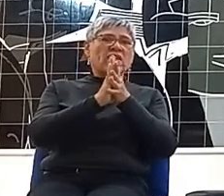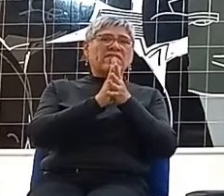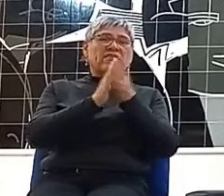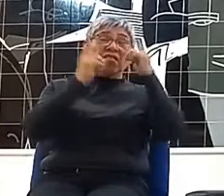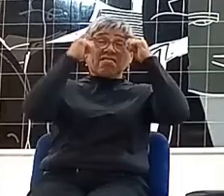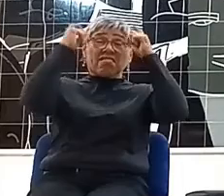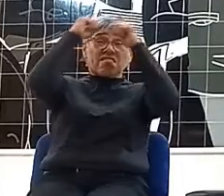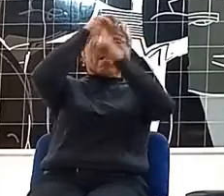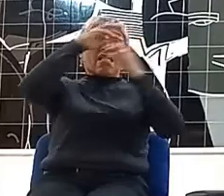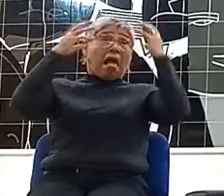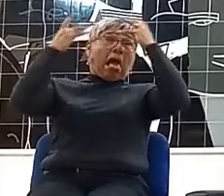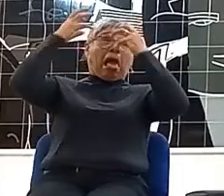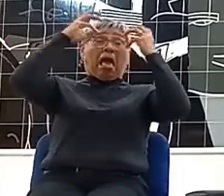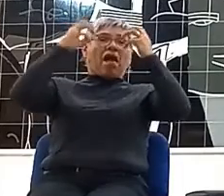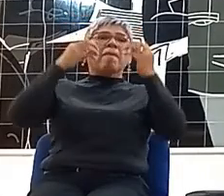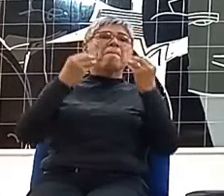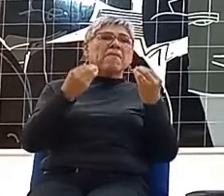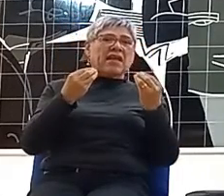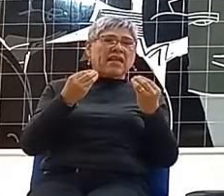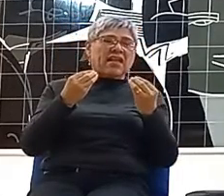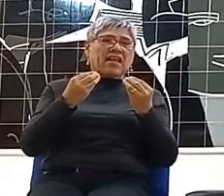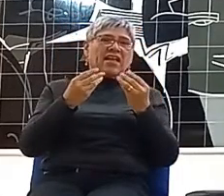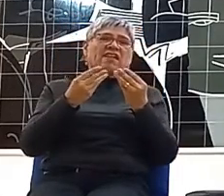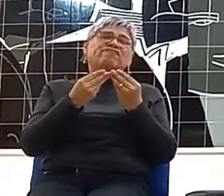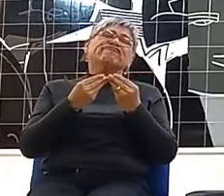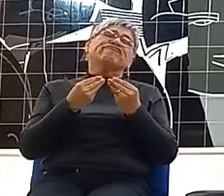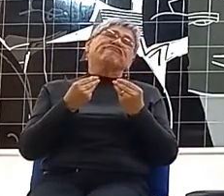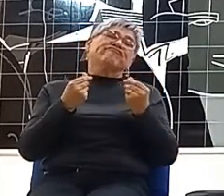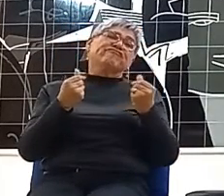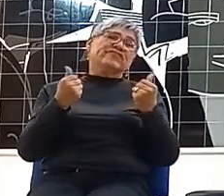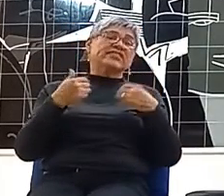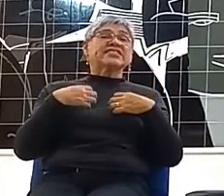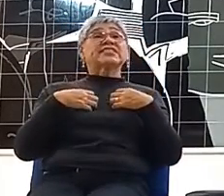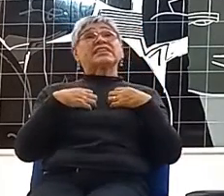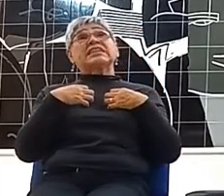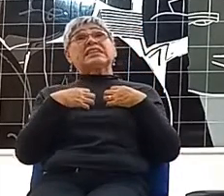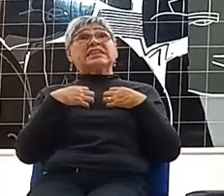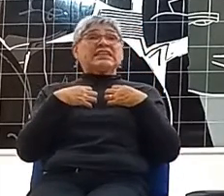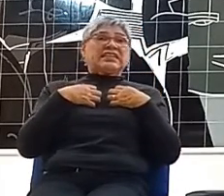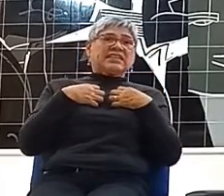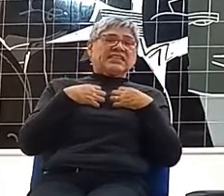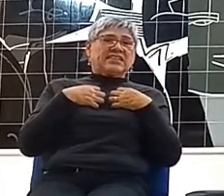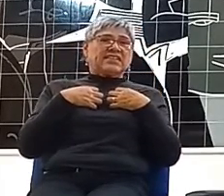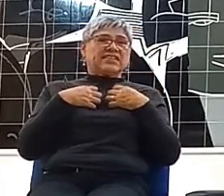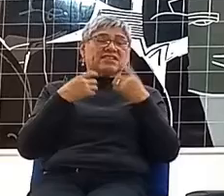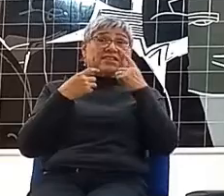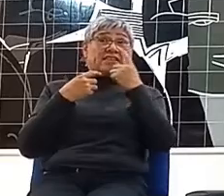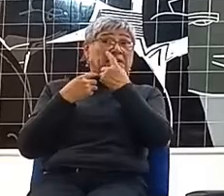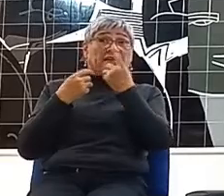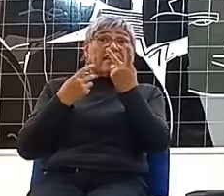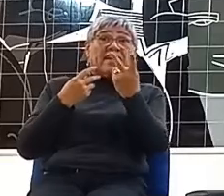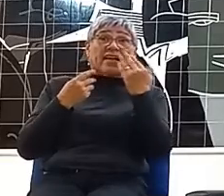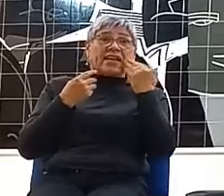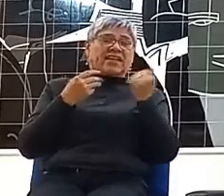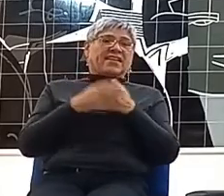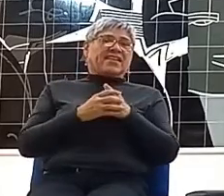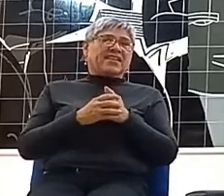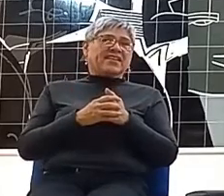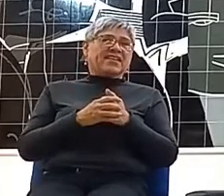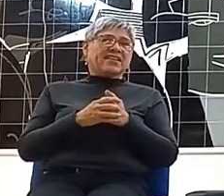pesadillas con moradas para que habiten aquellas musas que alivian sus ojos eléctricos.